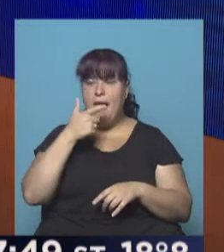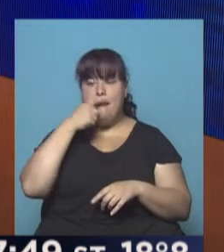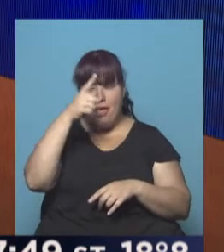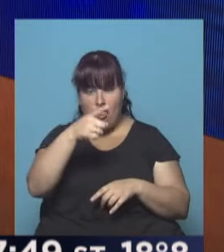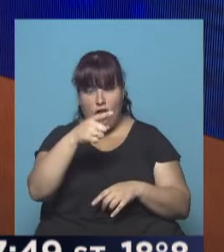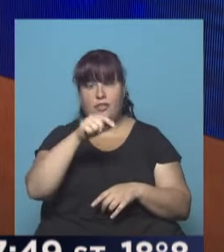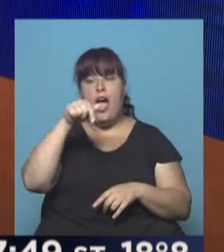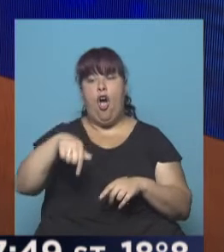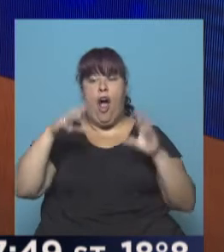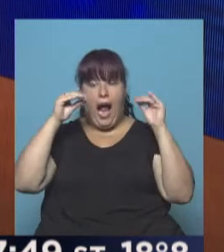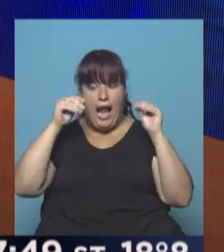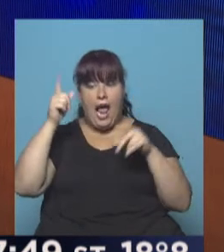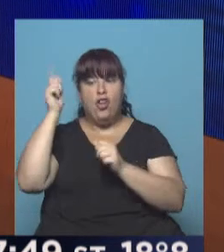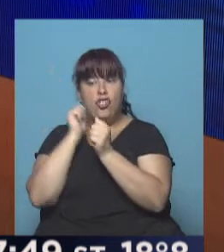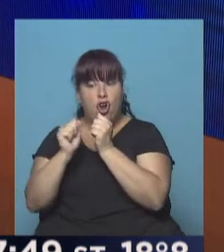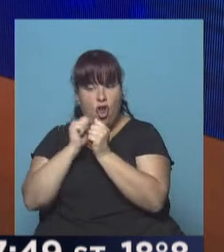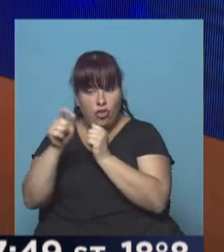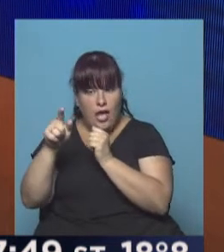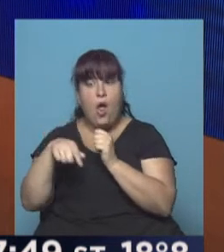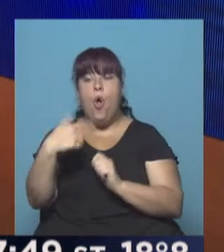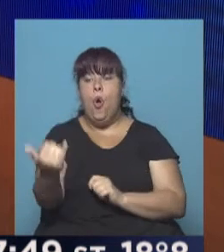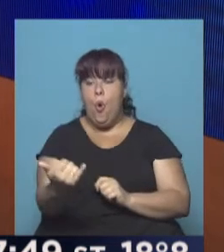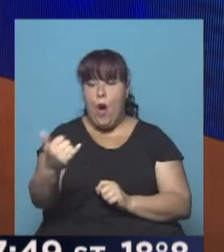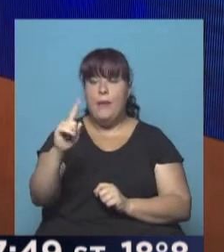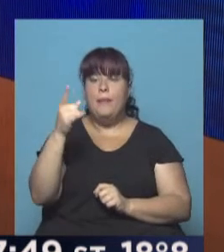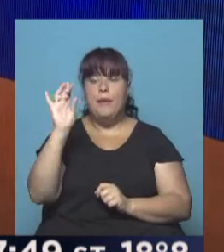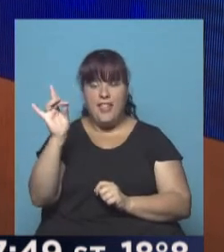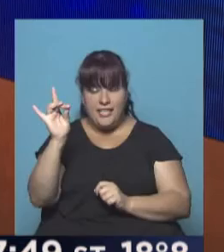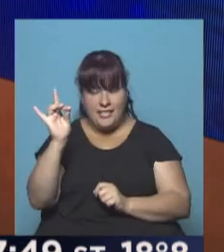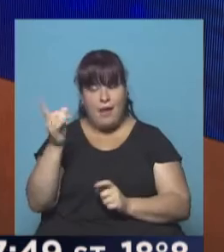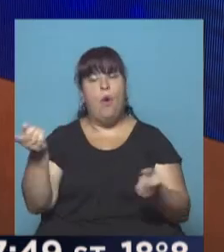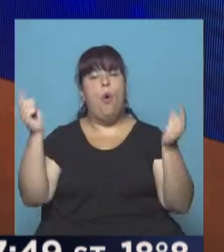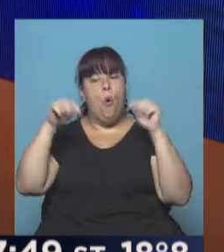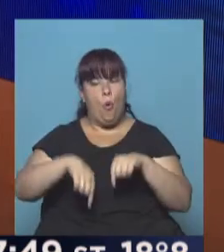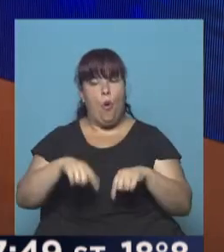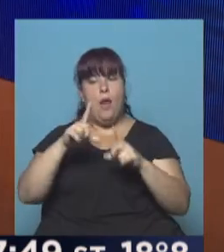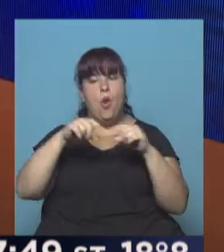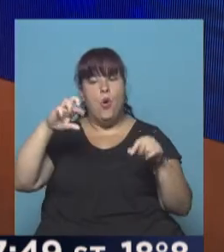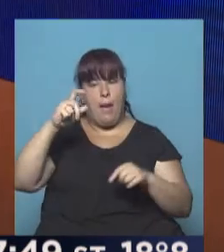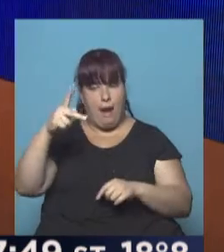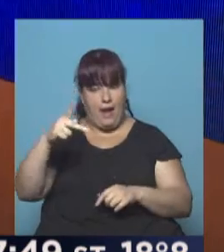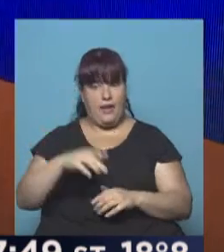Mendoza, esta noche lo harán en Rosario y este jueves, 1 de diciembre, volverán al Luna Park.